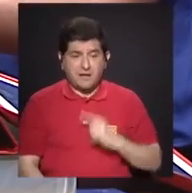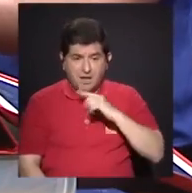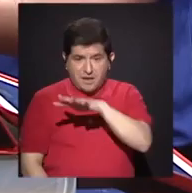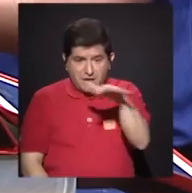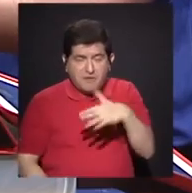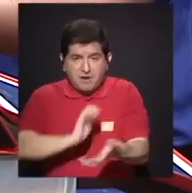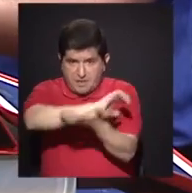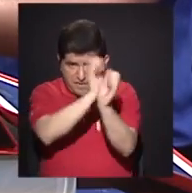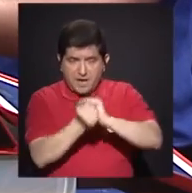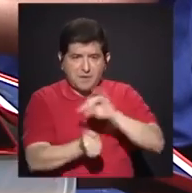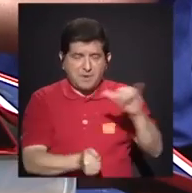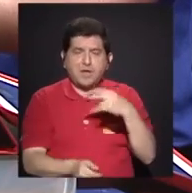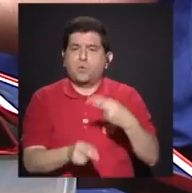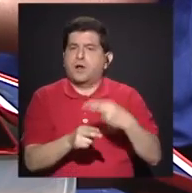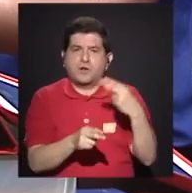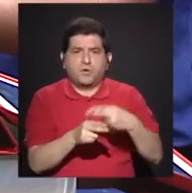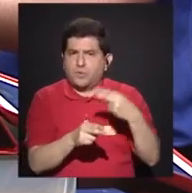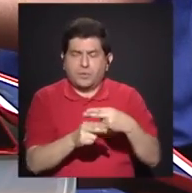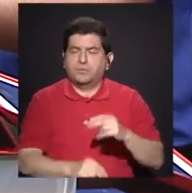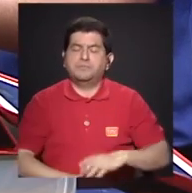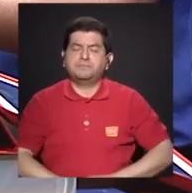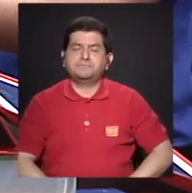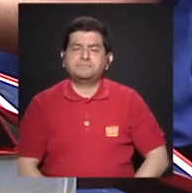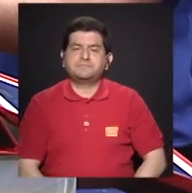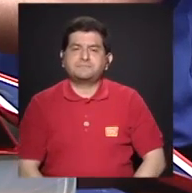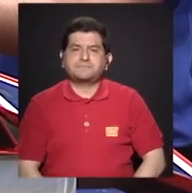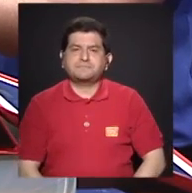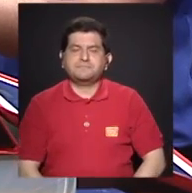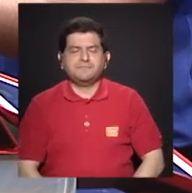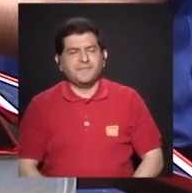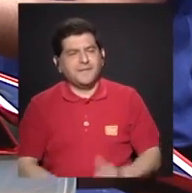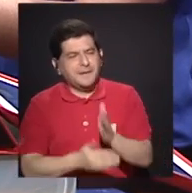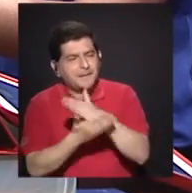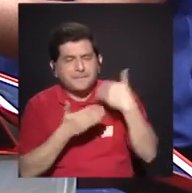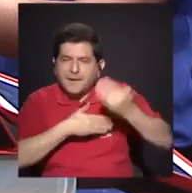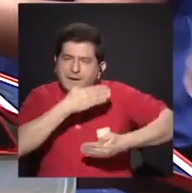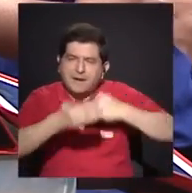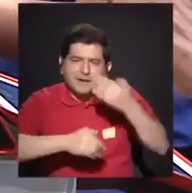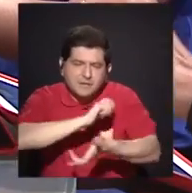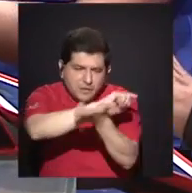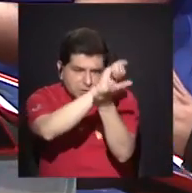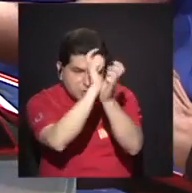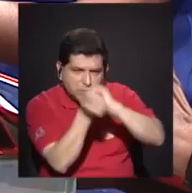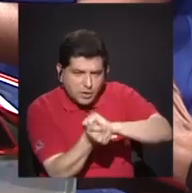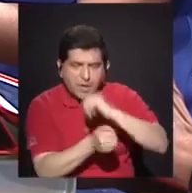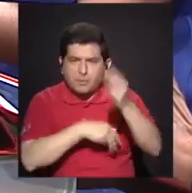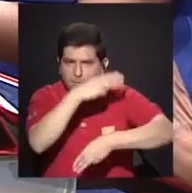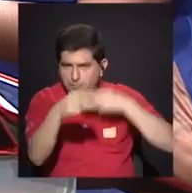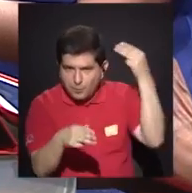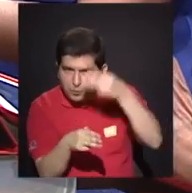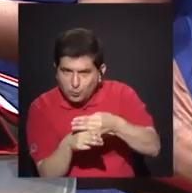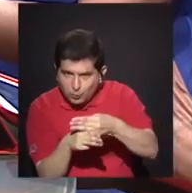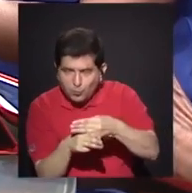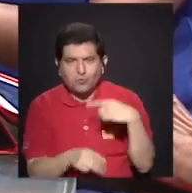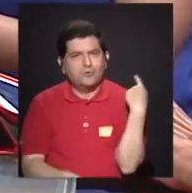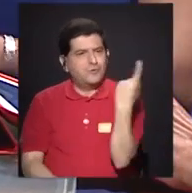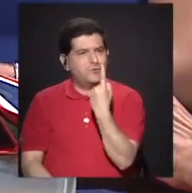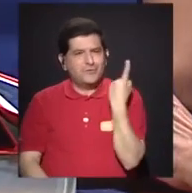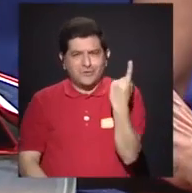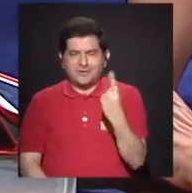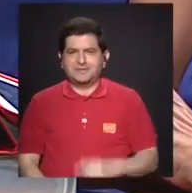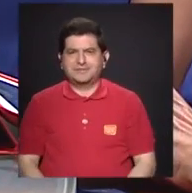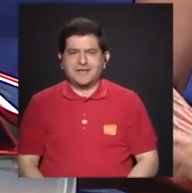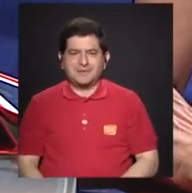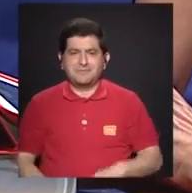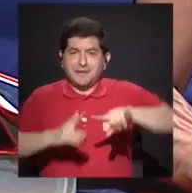va a cambiar la forma de nombrarla también. Además, parte de los procesos de transformación del mundo siempre han sido a